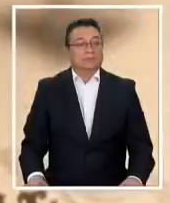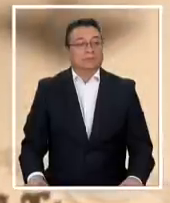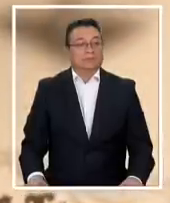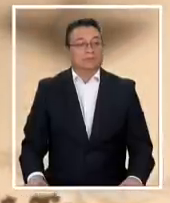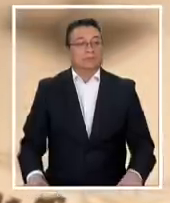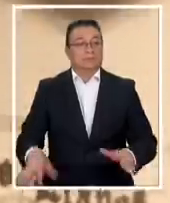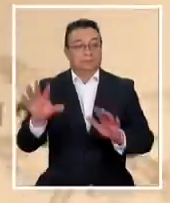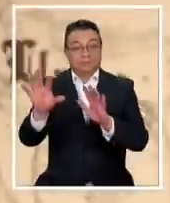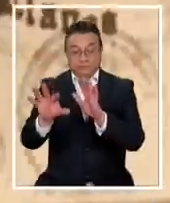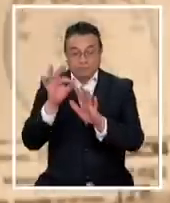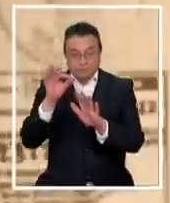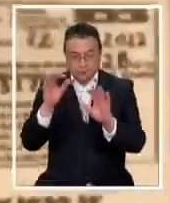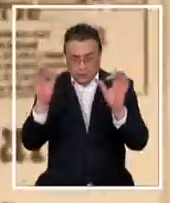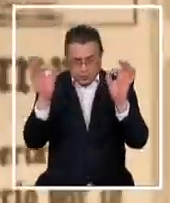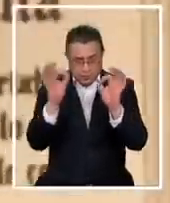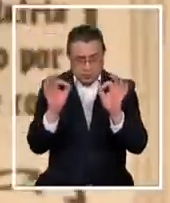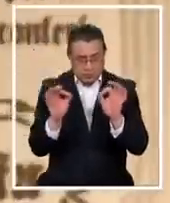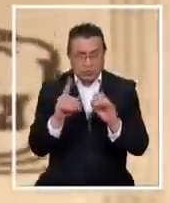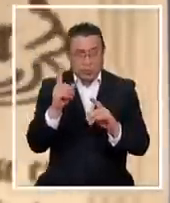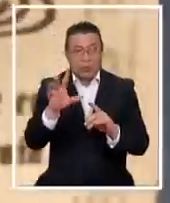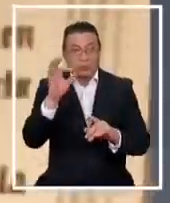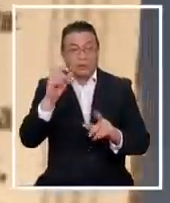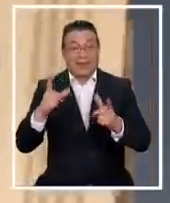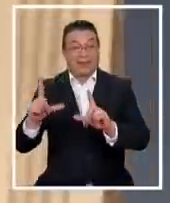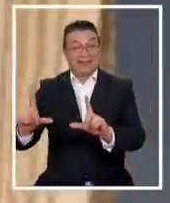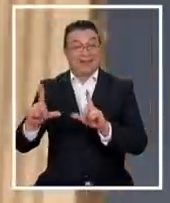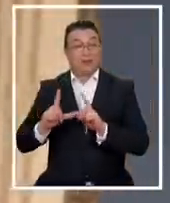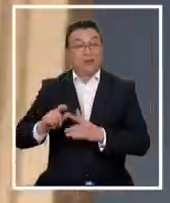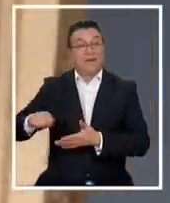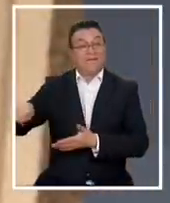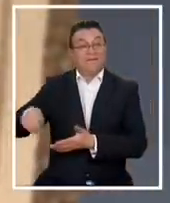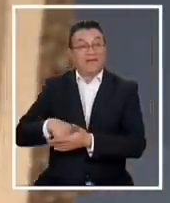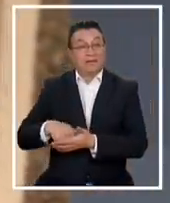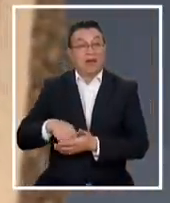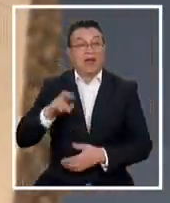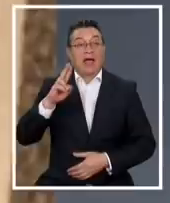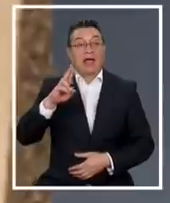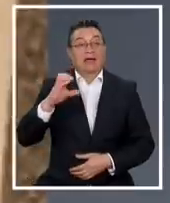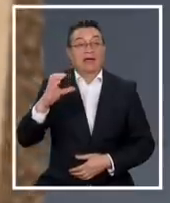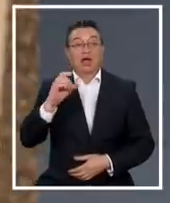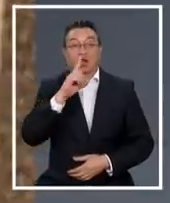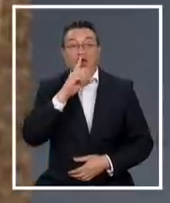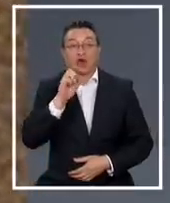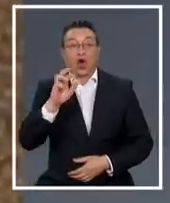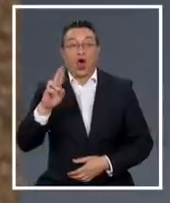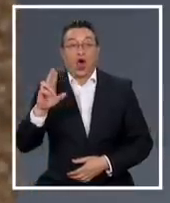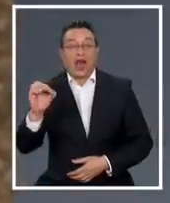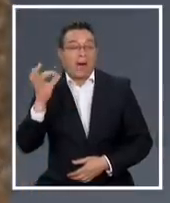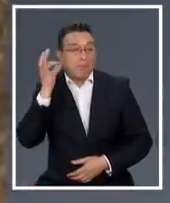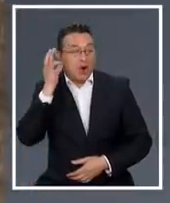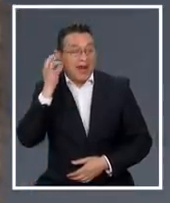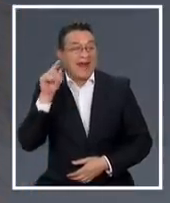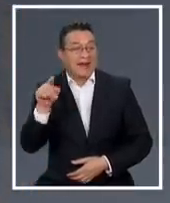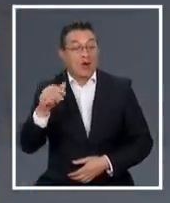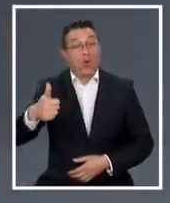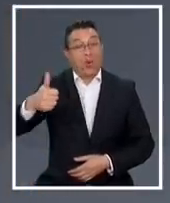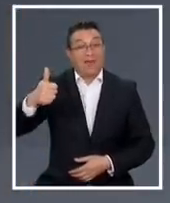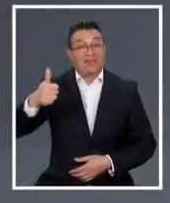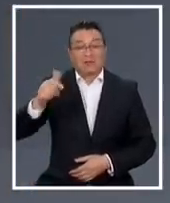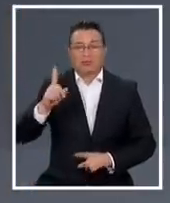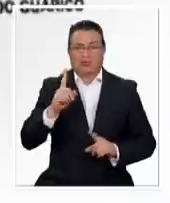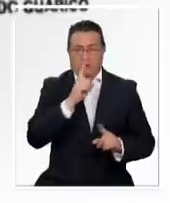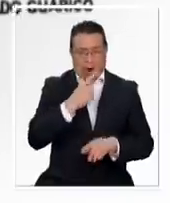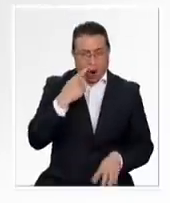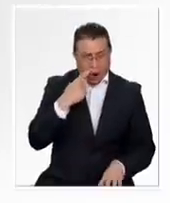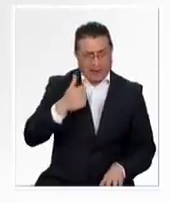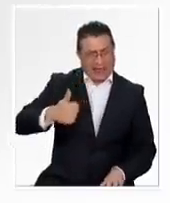No descubrieron detalles tan burdos como que uno de los títulos está firmado por una rectora, pero en esa fecha la universidad tenía un